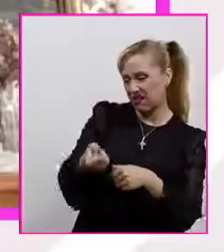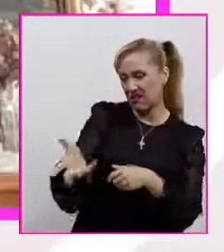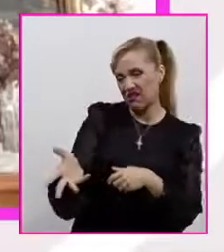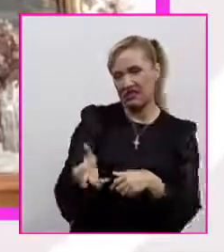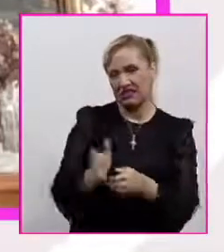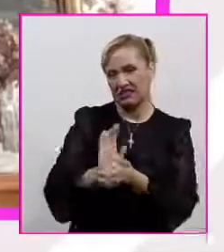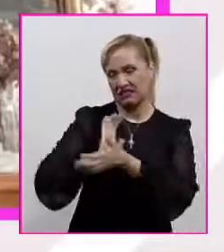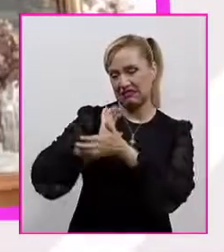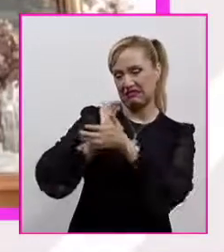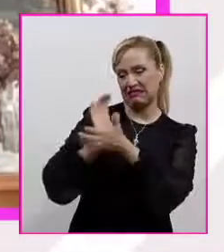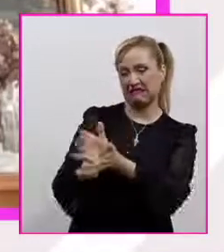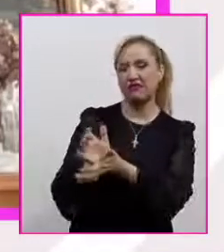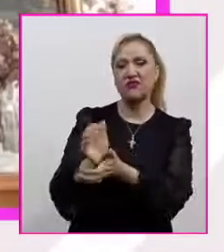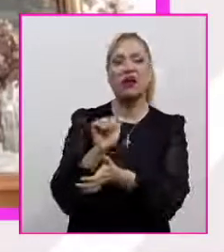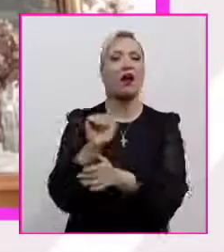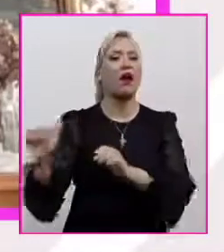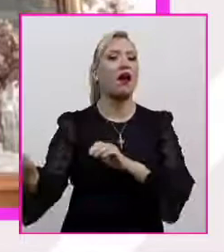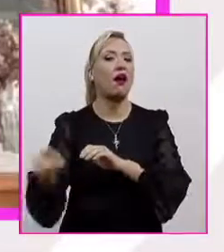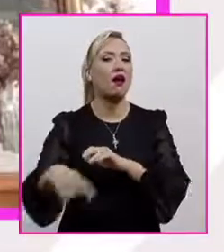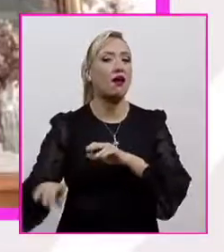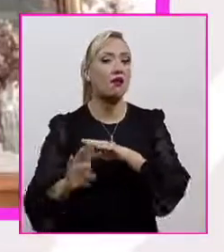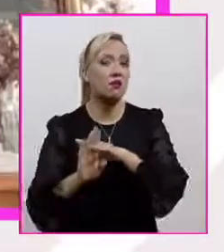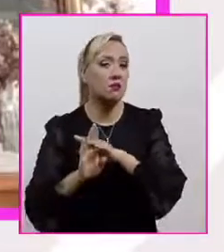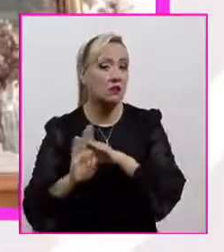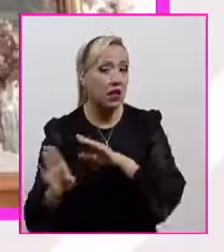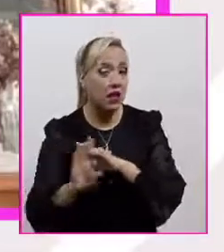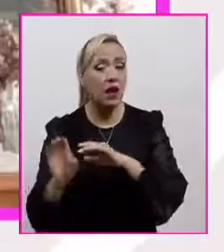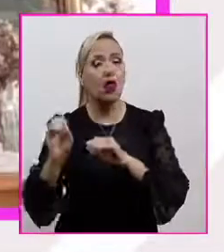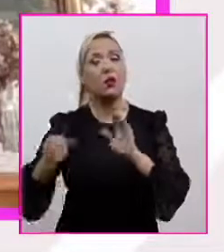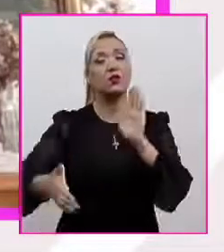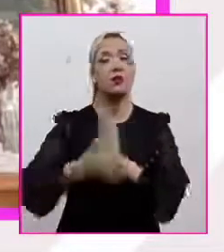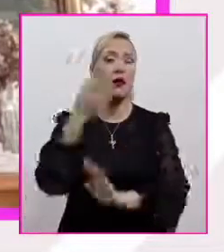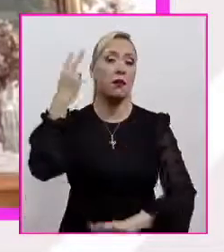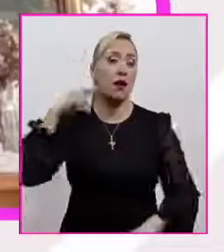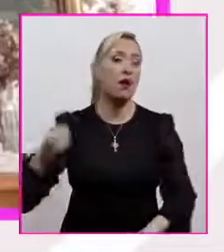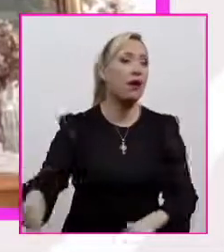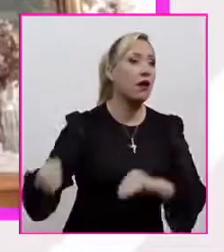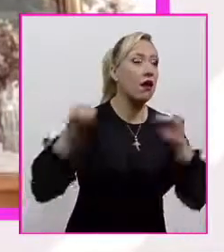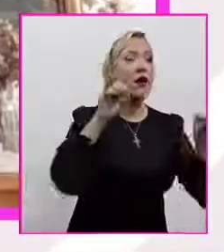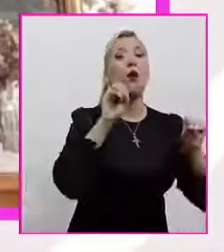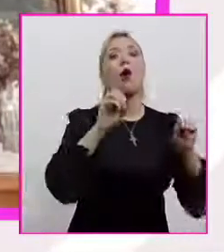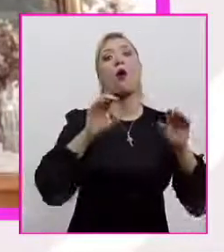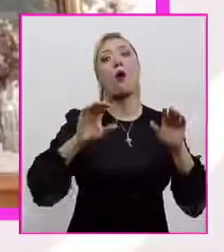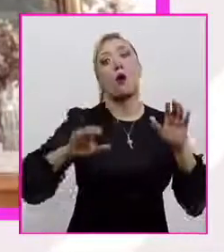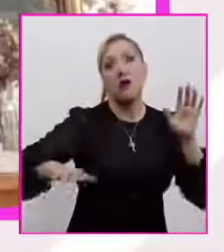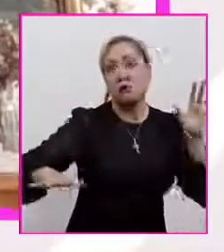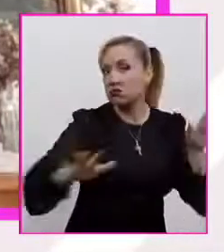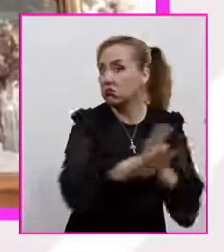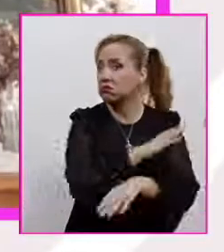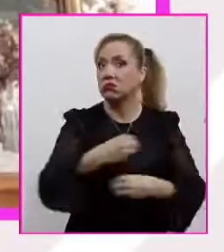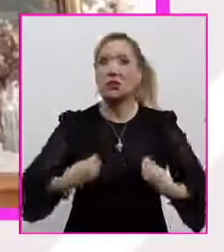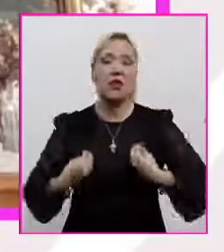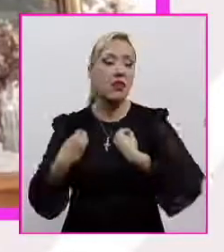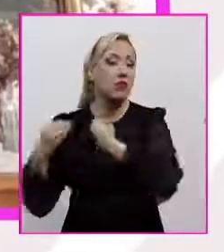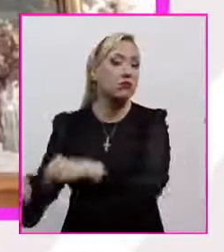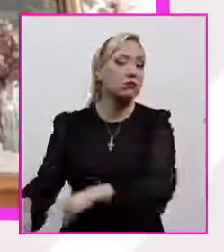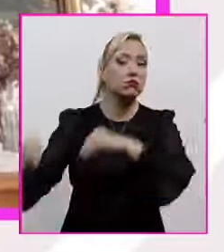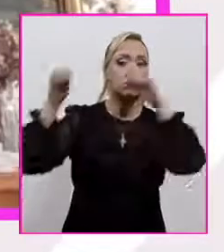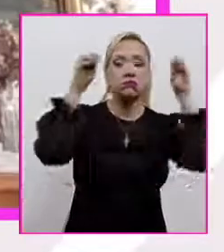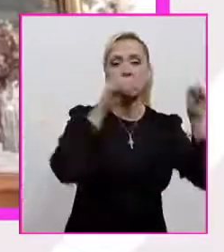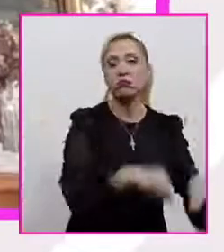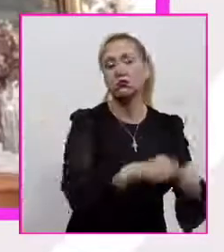las personas migrantes. Incluso se les ha visto como una amenaza para las comunidades de tránsito en donde se llegan a